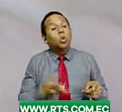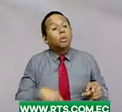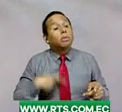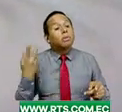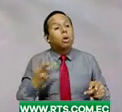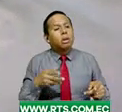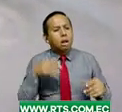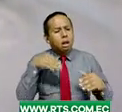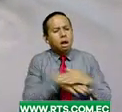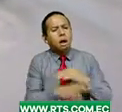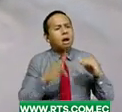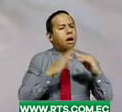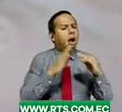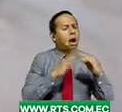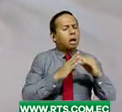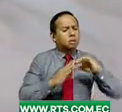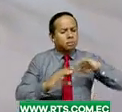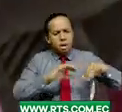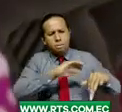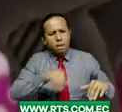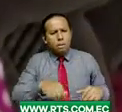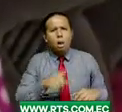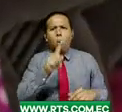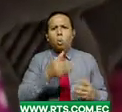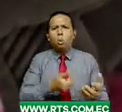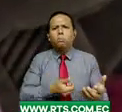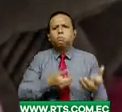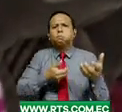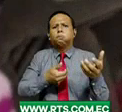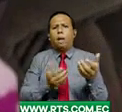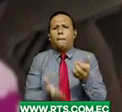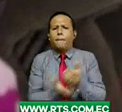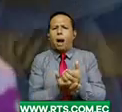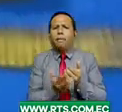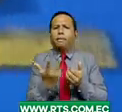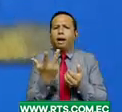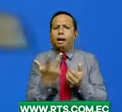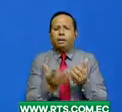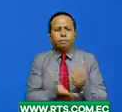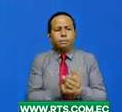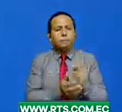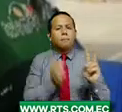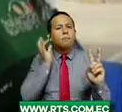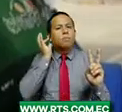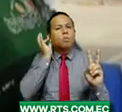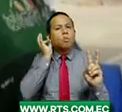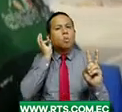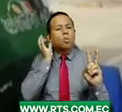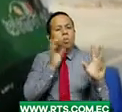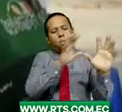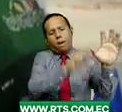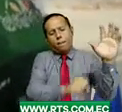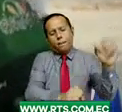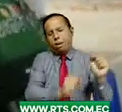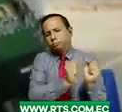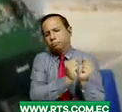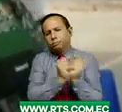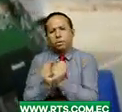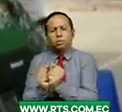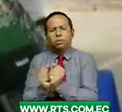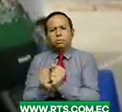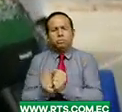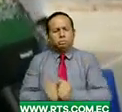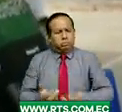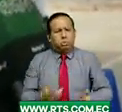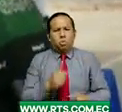fusil con 3 alimentadoras. Las 2 mujeres que estaban en la vivienda fueron detenidas. Y con munición 5.56, un fusil